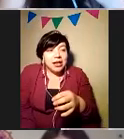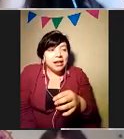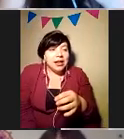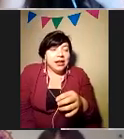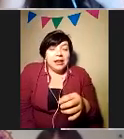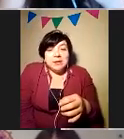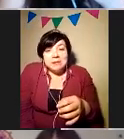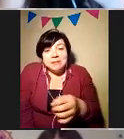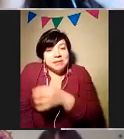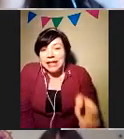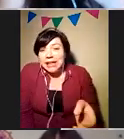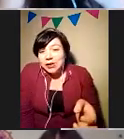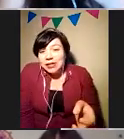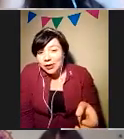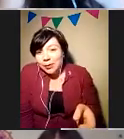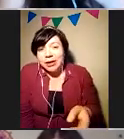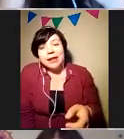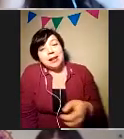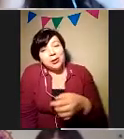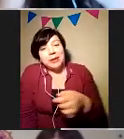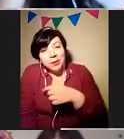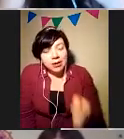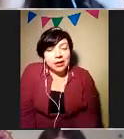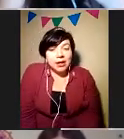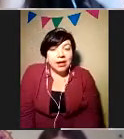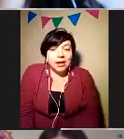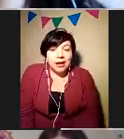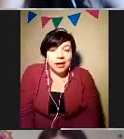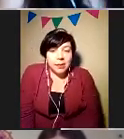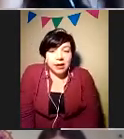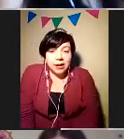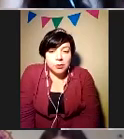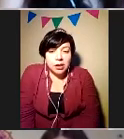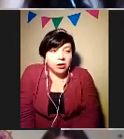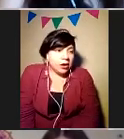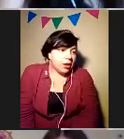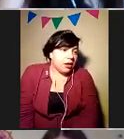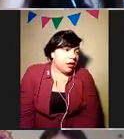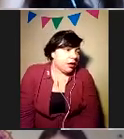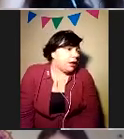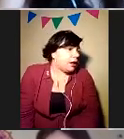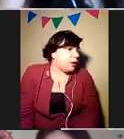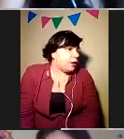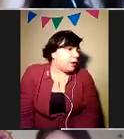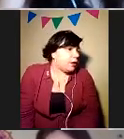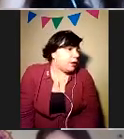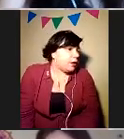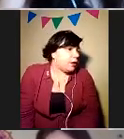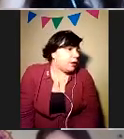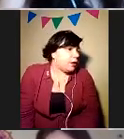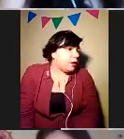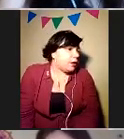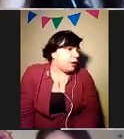tienen otros de diseño. Si quiere conocer algo de moda, les recomendamos que entren a la página del museo y que le hagan